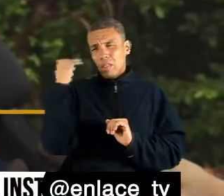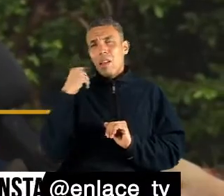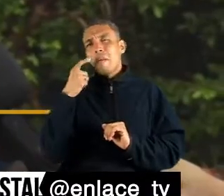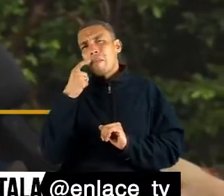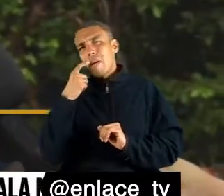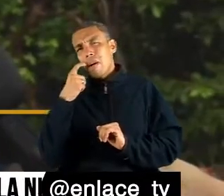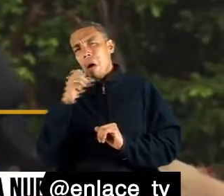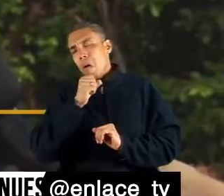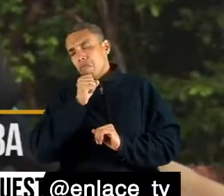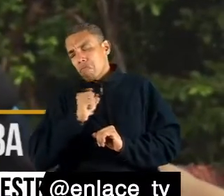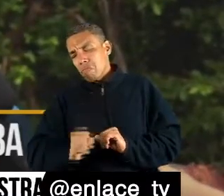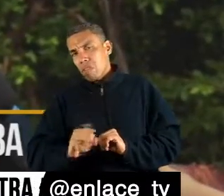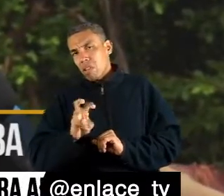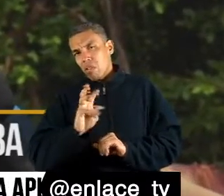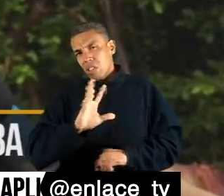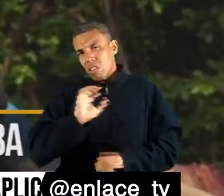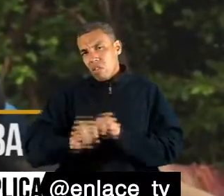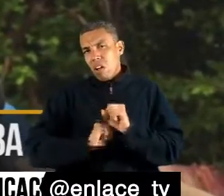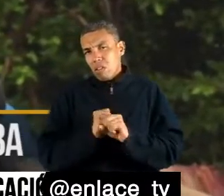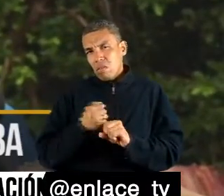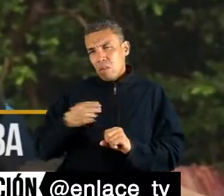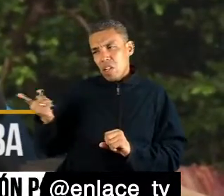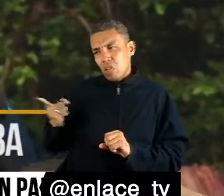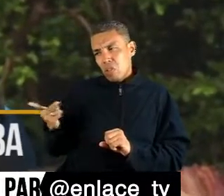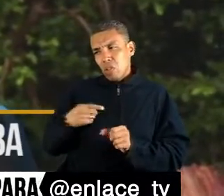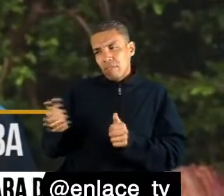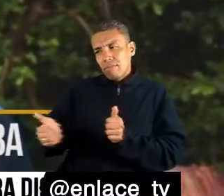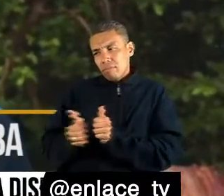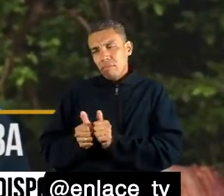años, estamos reclamando que nosotros